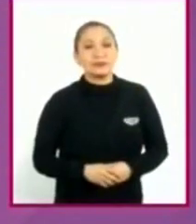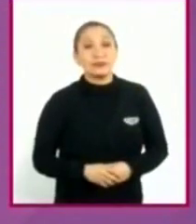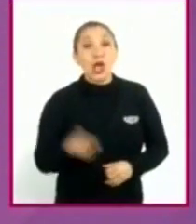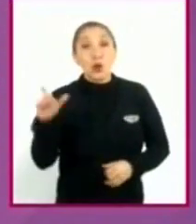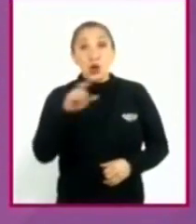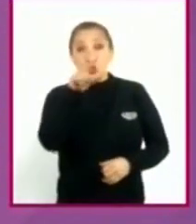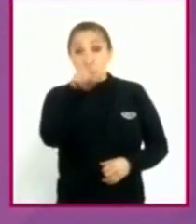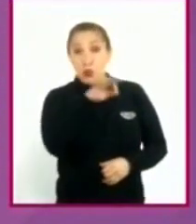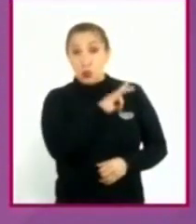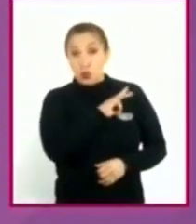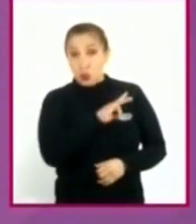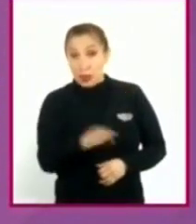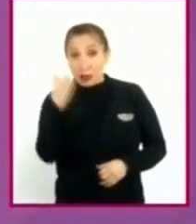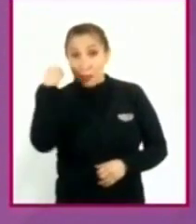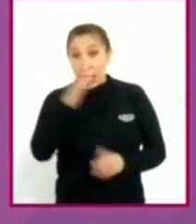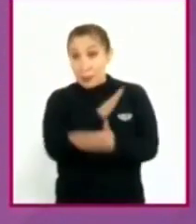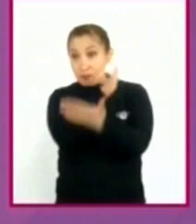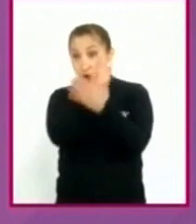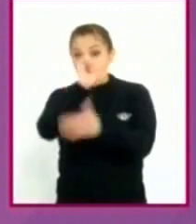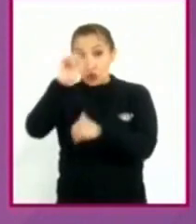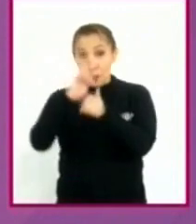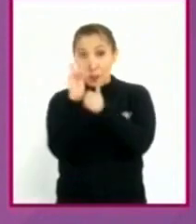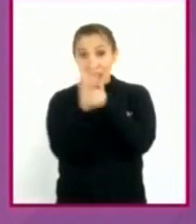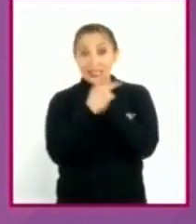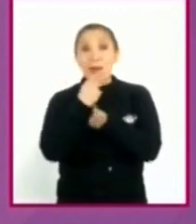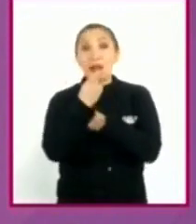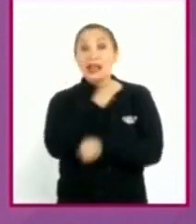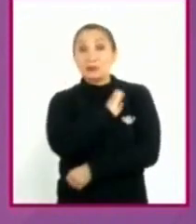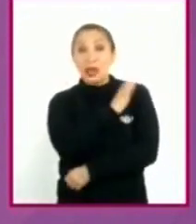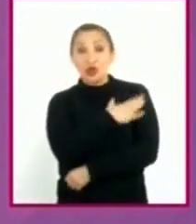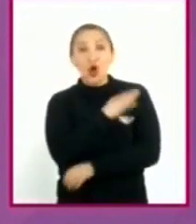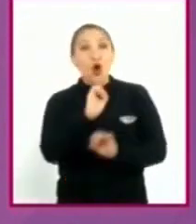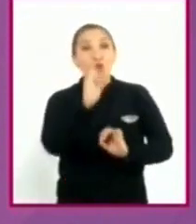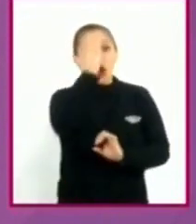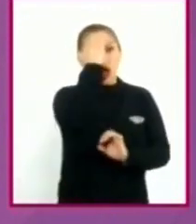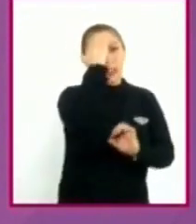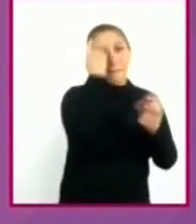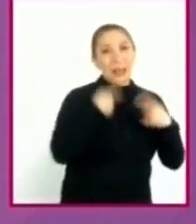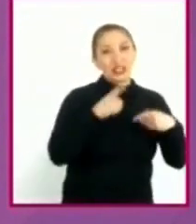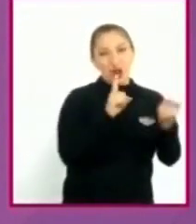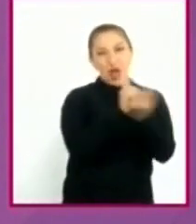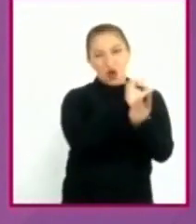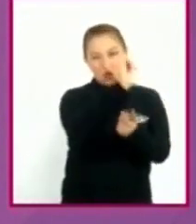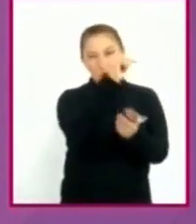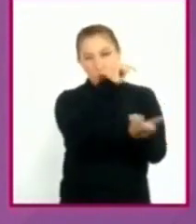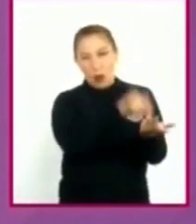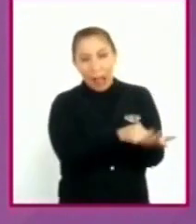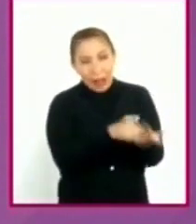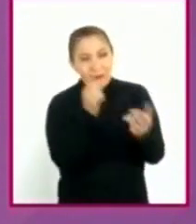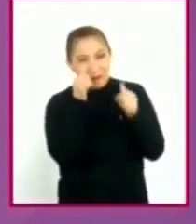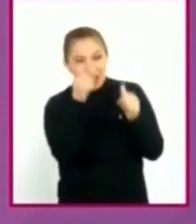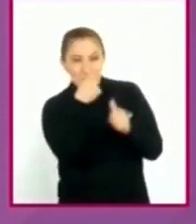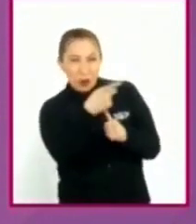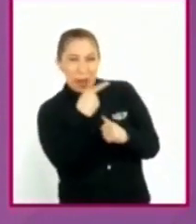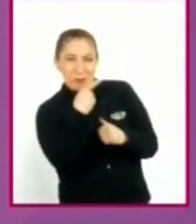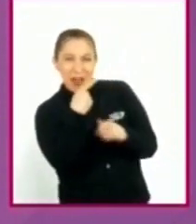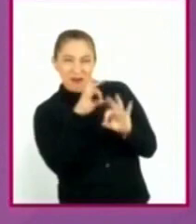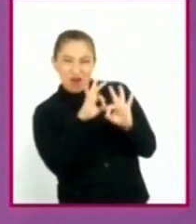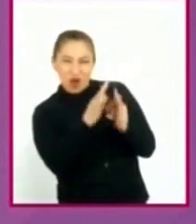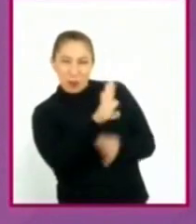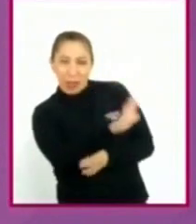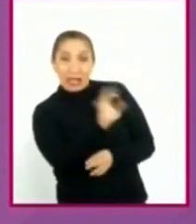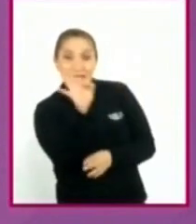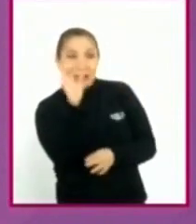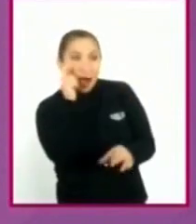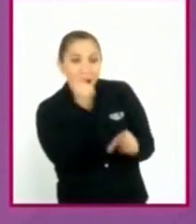Cuando tengan la oportunidad de viajar a otros países de habla hispana o de conocer a personas de otros lugares, fíjense en su forma de hablar. Tal